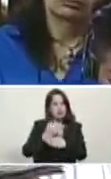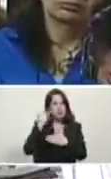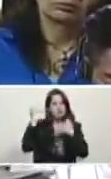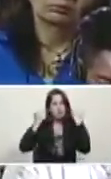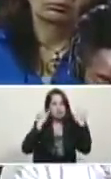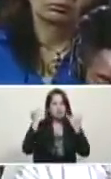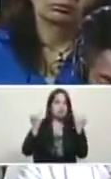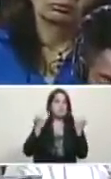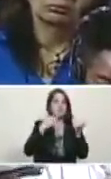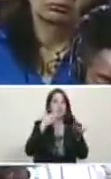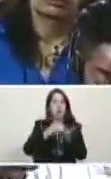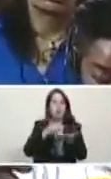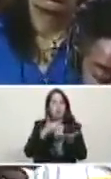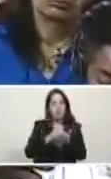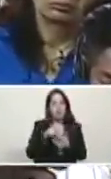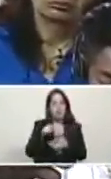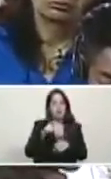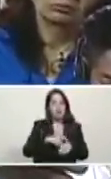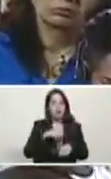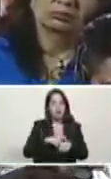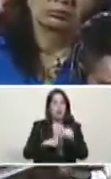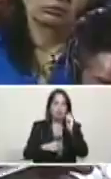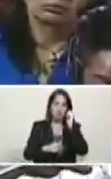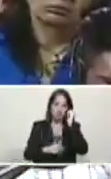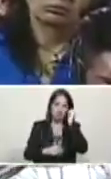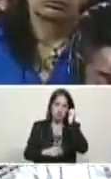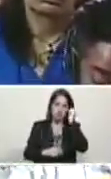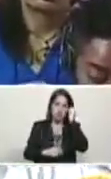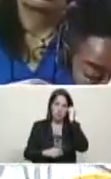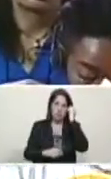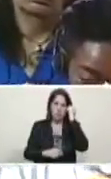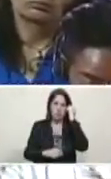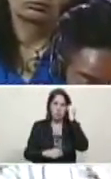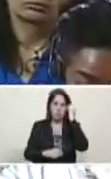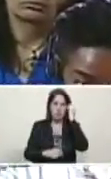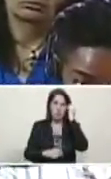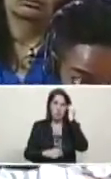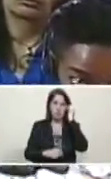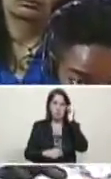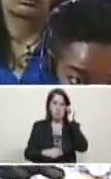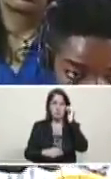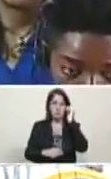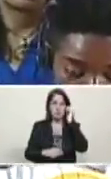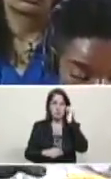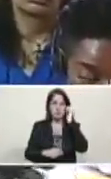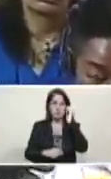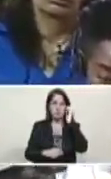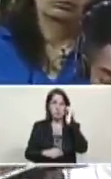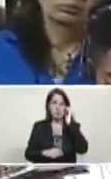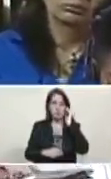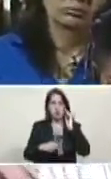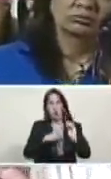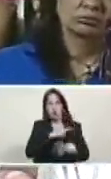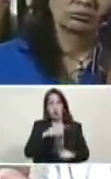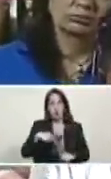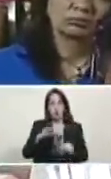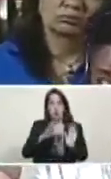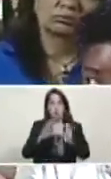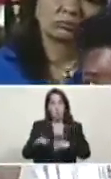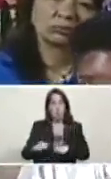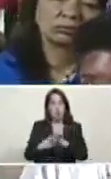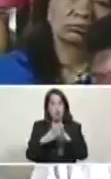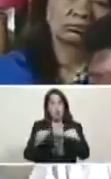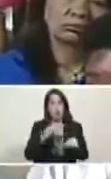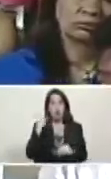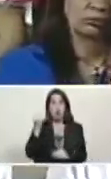manifestamos en este momento nuestra profunda solidaridad como jóvenes luchadores de todo el mundo luchadores de luchador en todo el